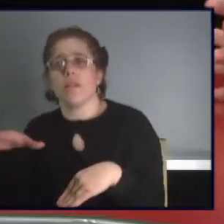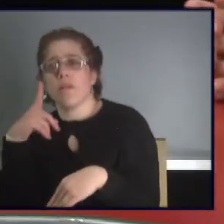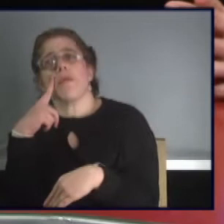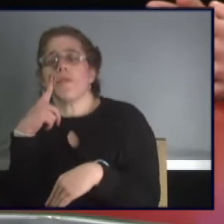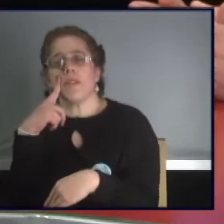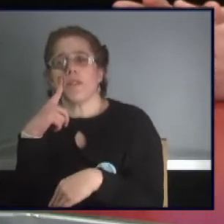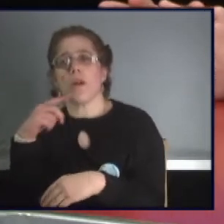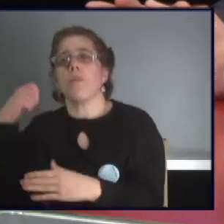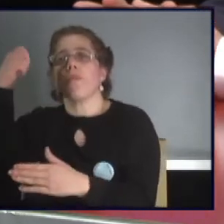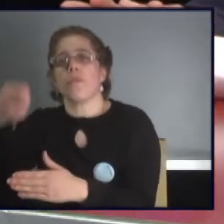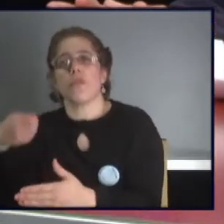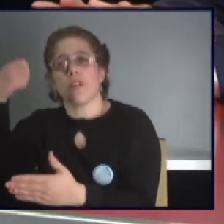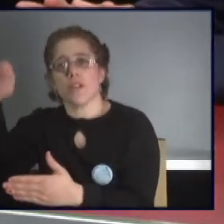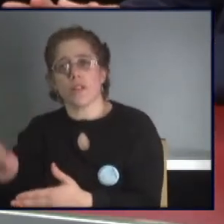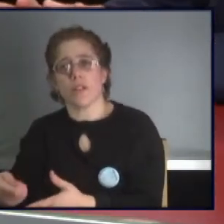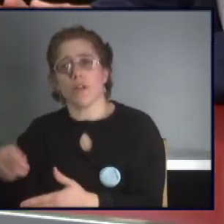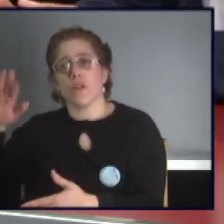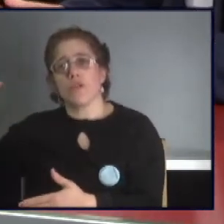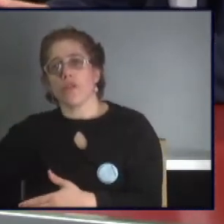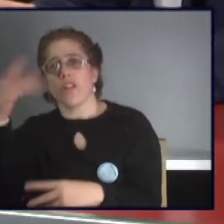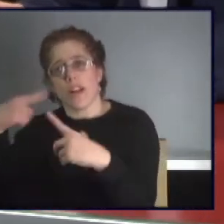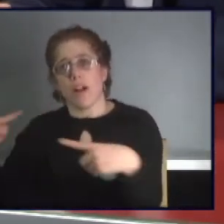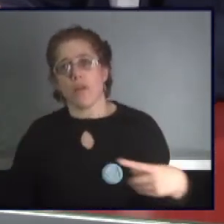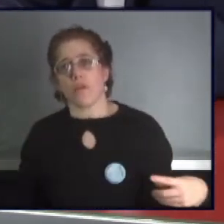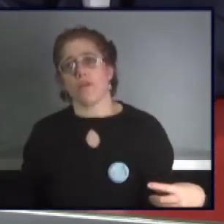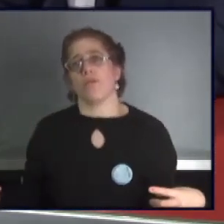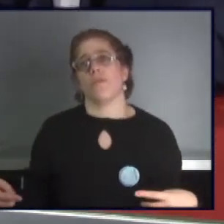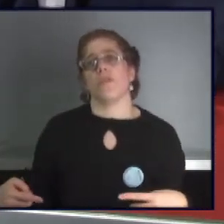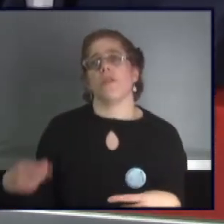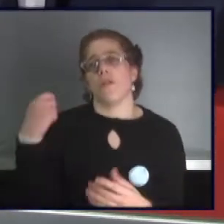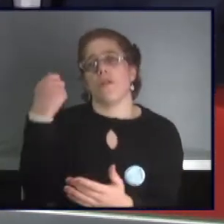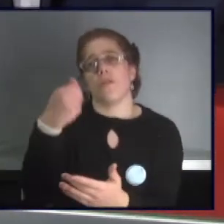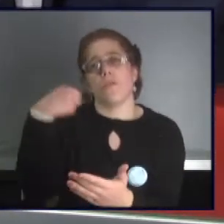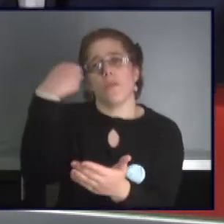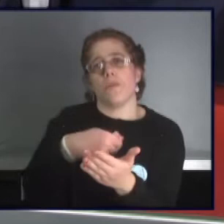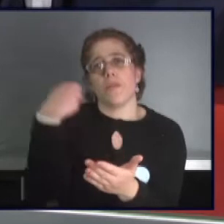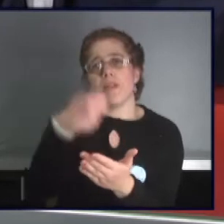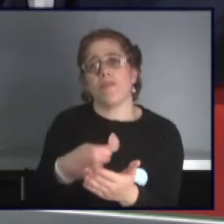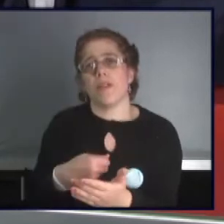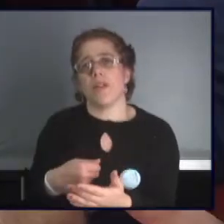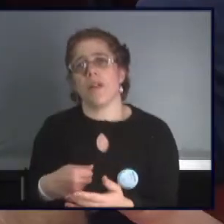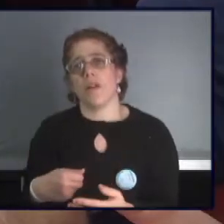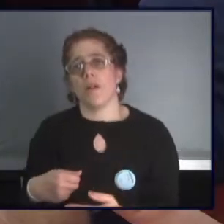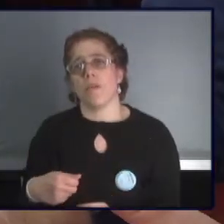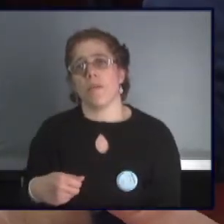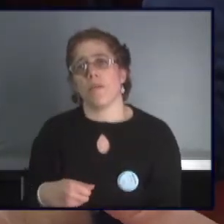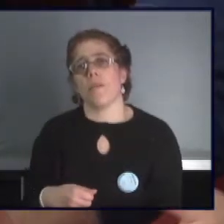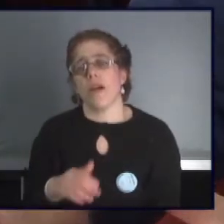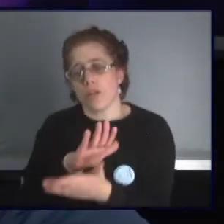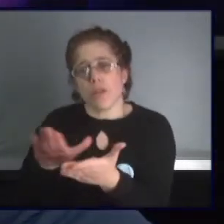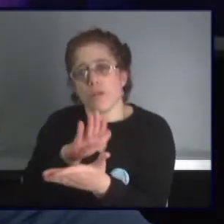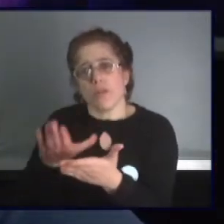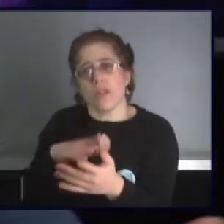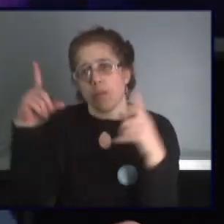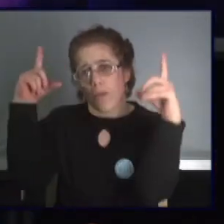poniendo todos los recursos humanos económicos etcétera justamente para combatir esa complicidad y la